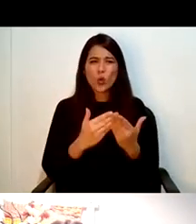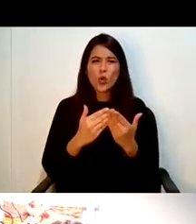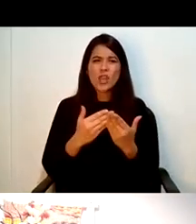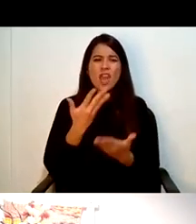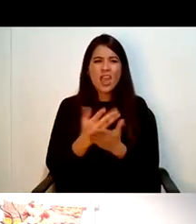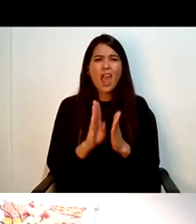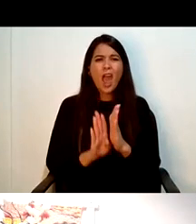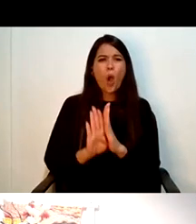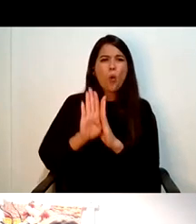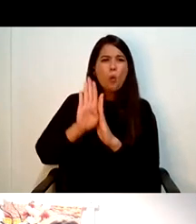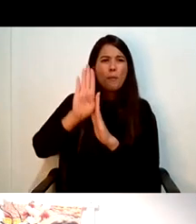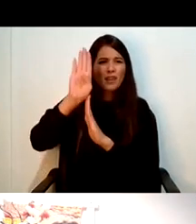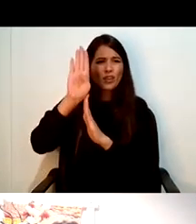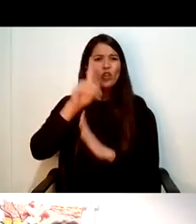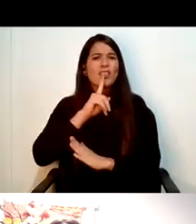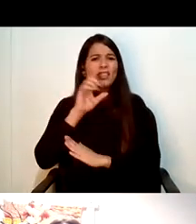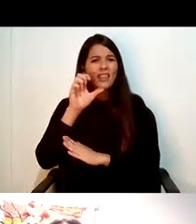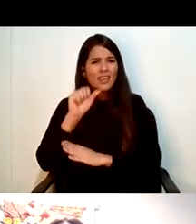y esto a qué se debe?